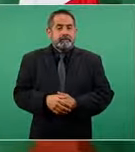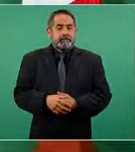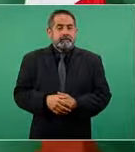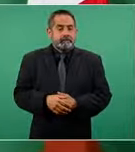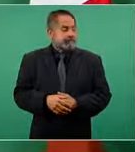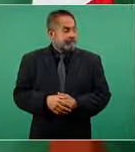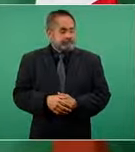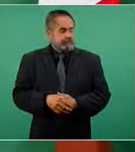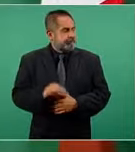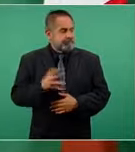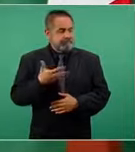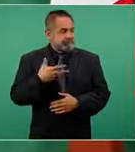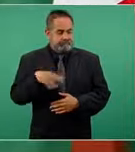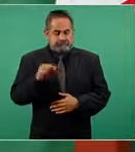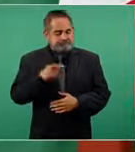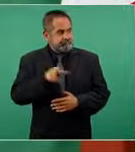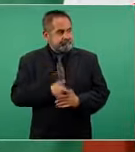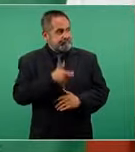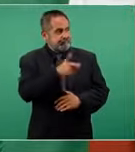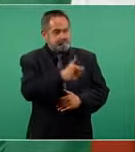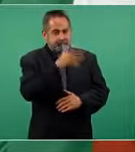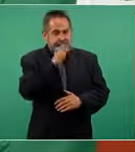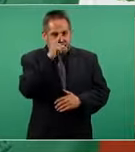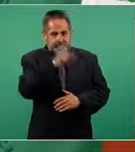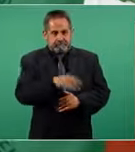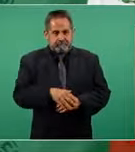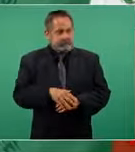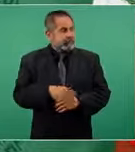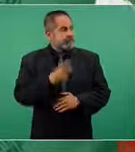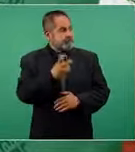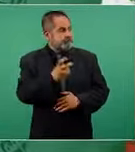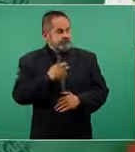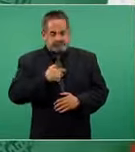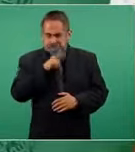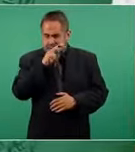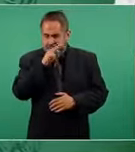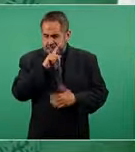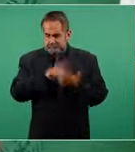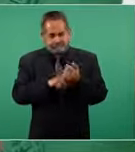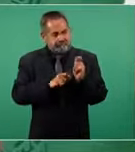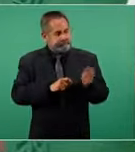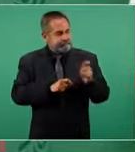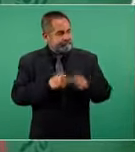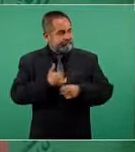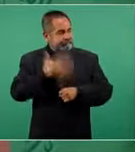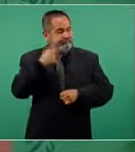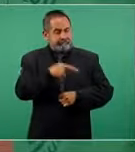no lo tengo y por eso es una preocupación,